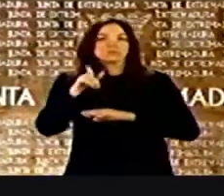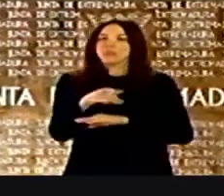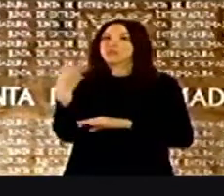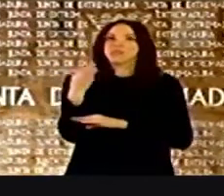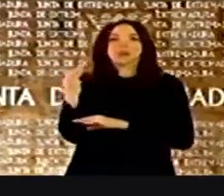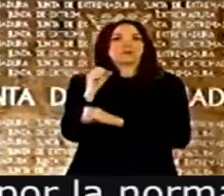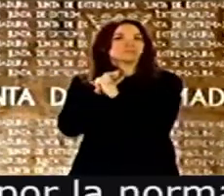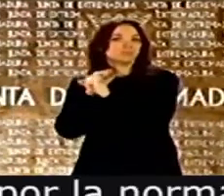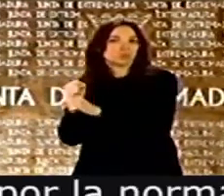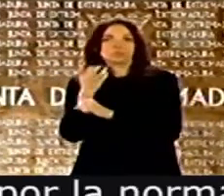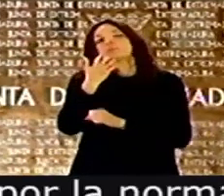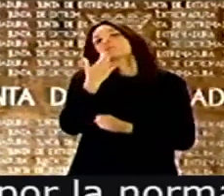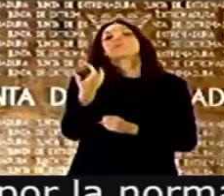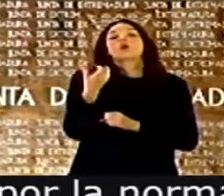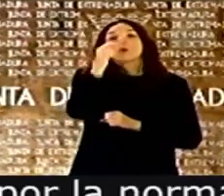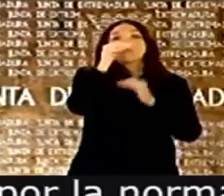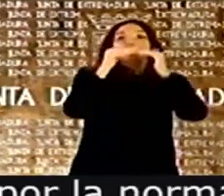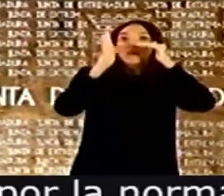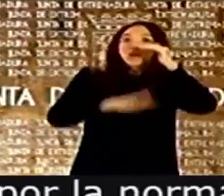protección de menores, solo podrá